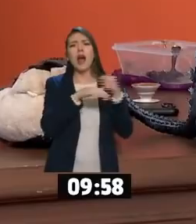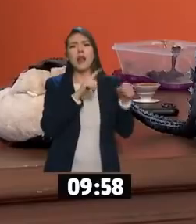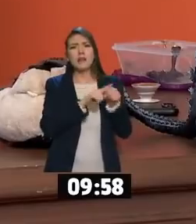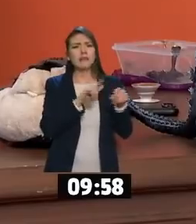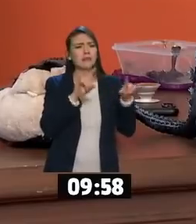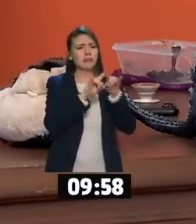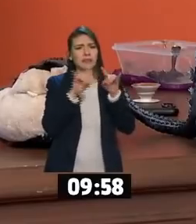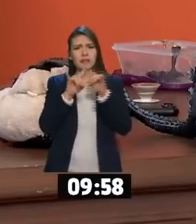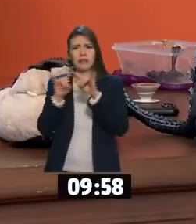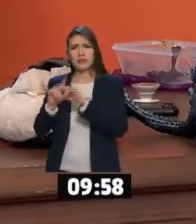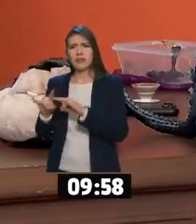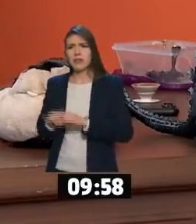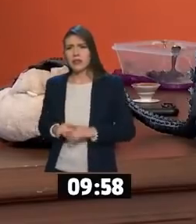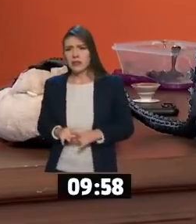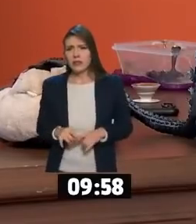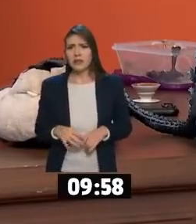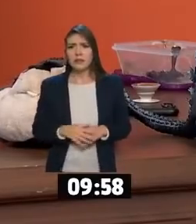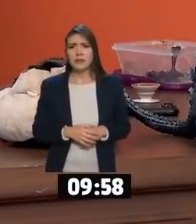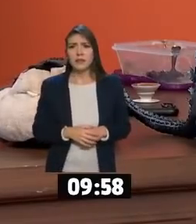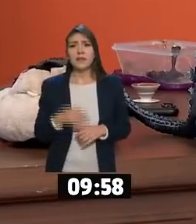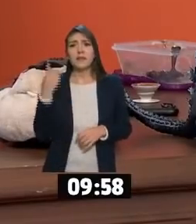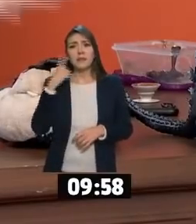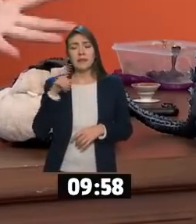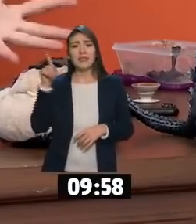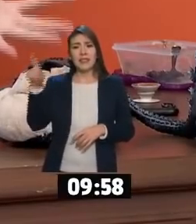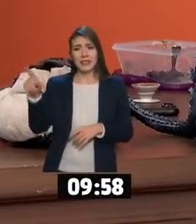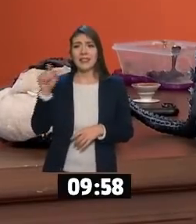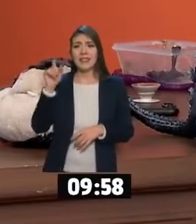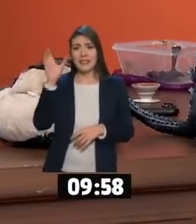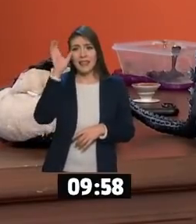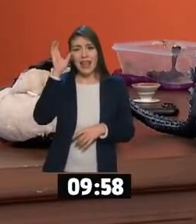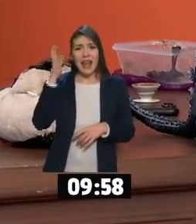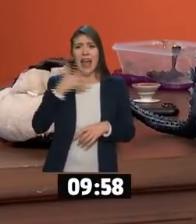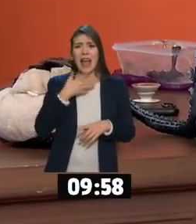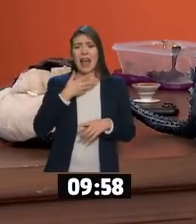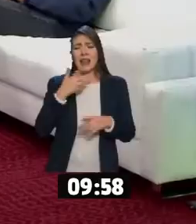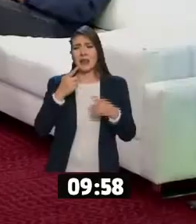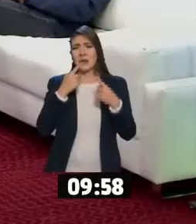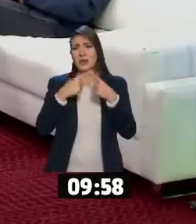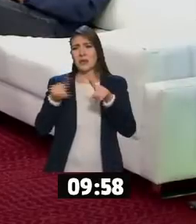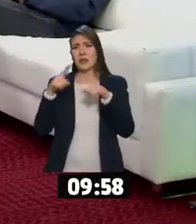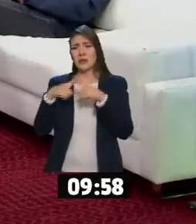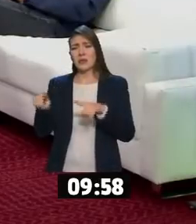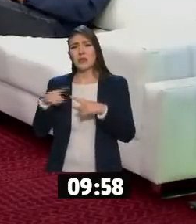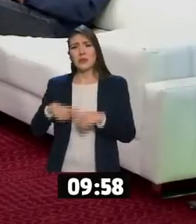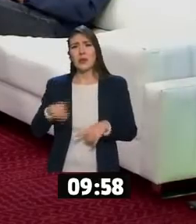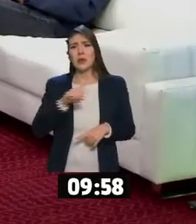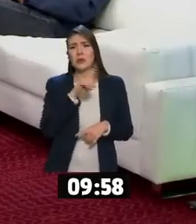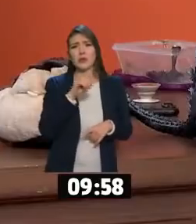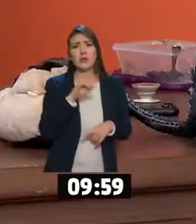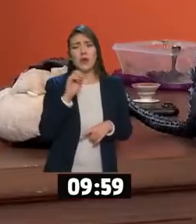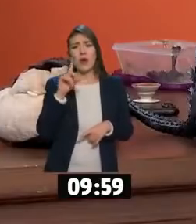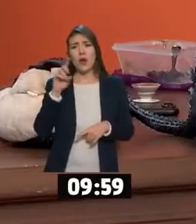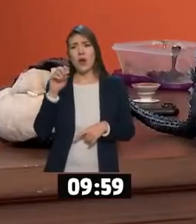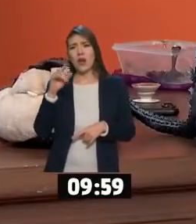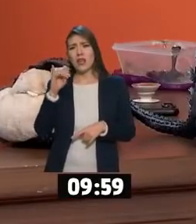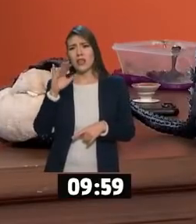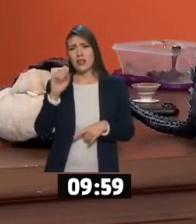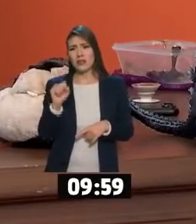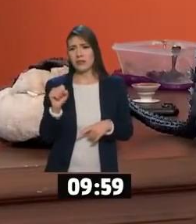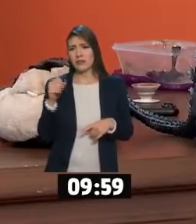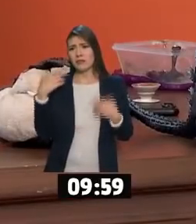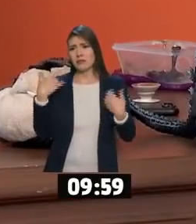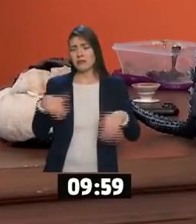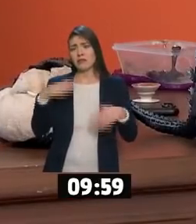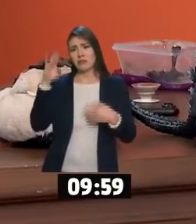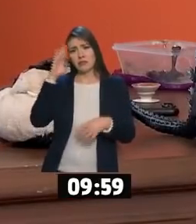ciudades gigantescas con zoológicos impresionantes, ¿verdad? Centros comerciales solo como que hay sí